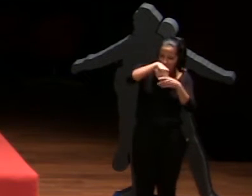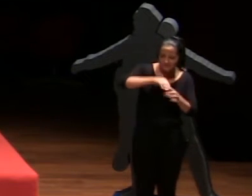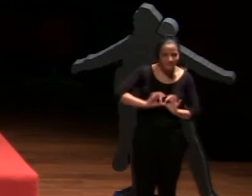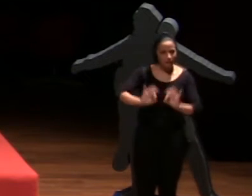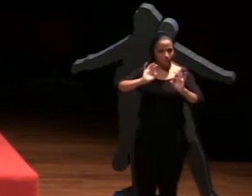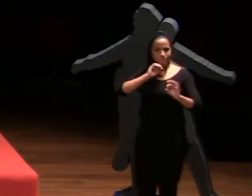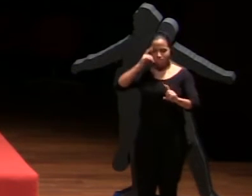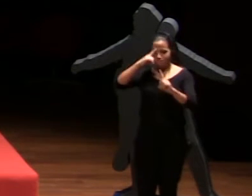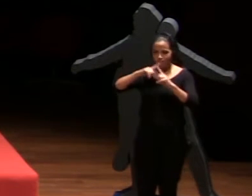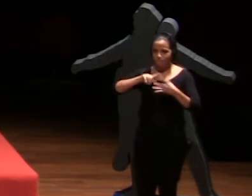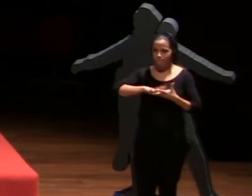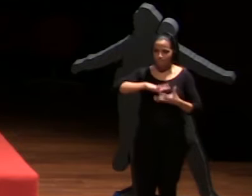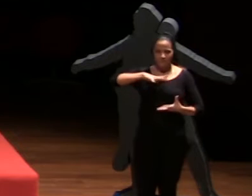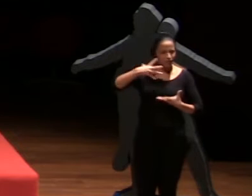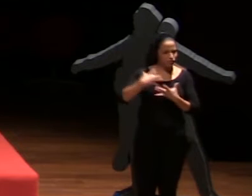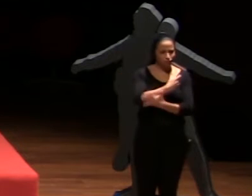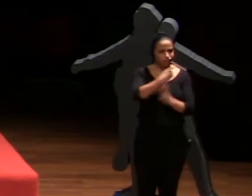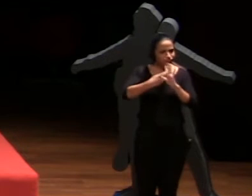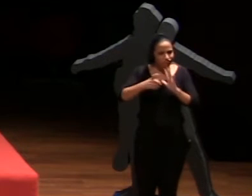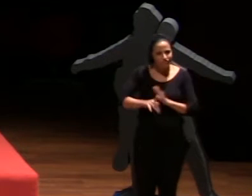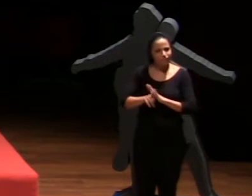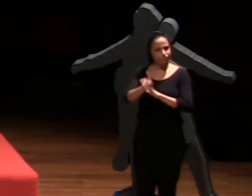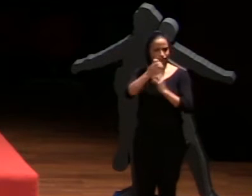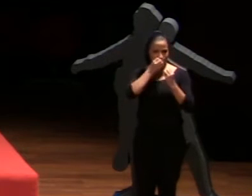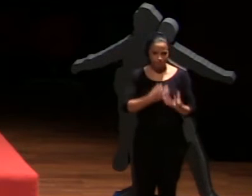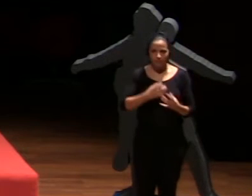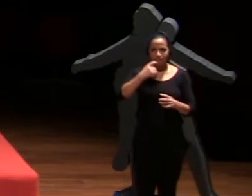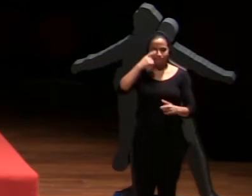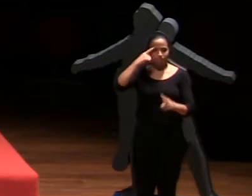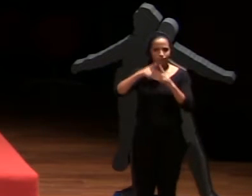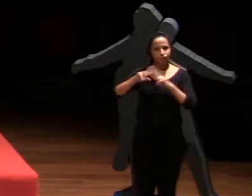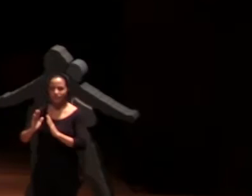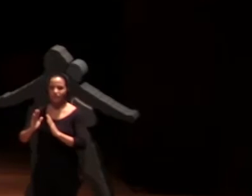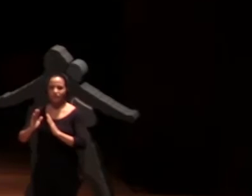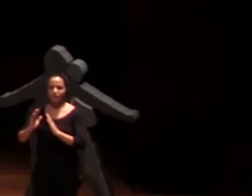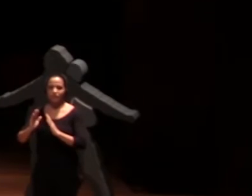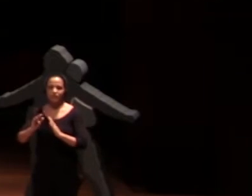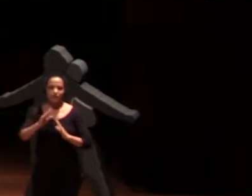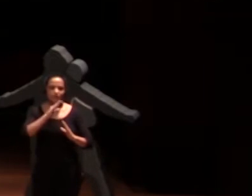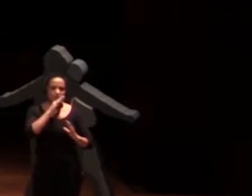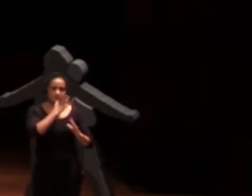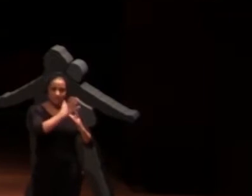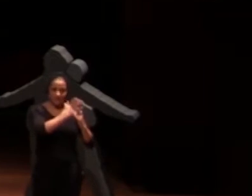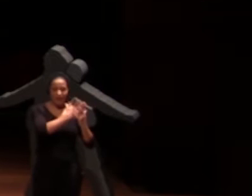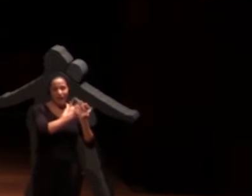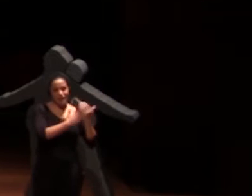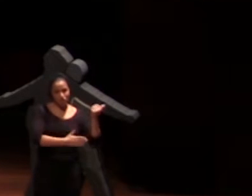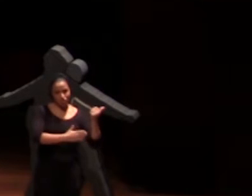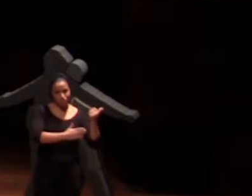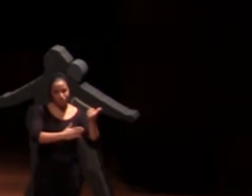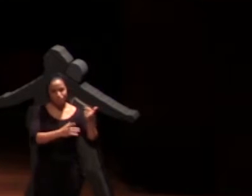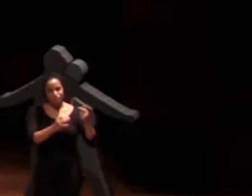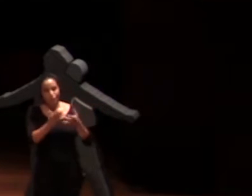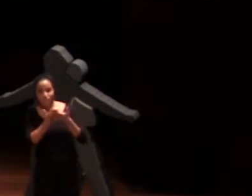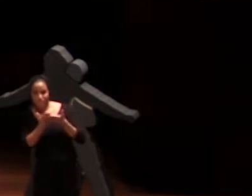dosis adecuada para esa respuesta. ¿Vale? Justamente que la respuesta se ajuste no solo en la magnitud y la naturaleza, por